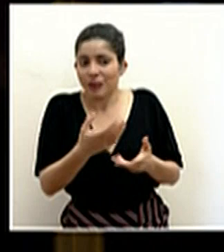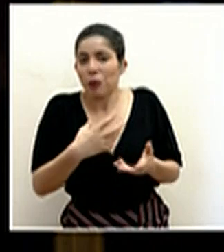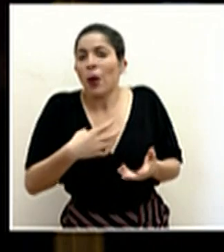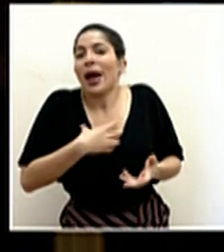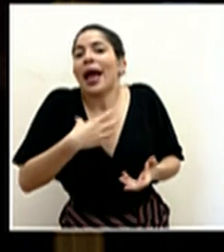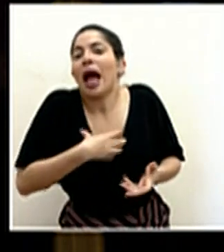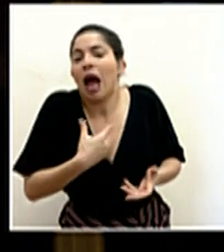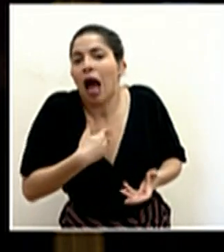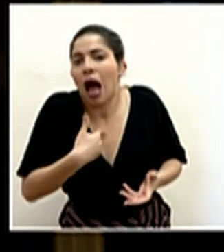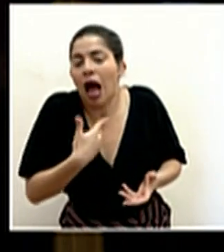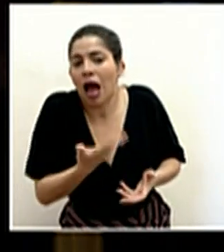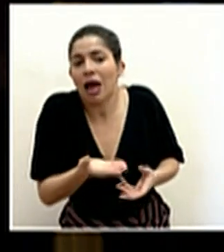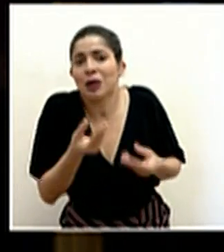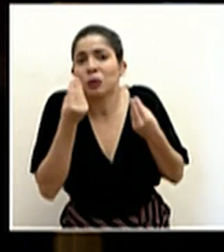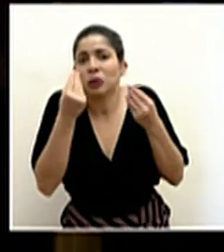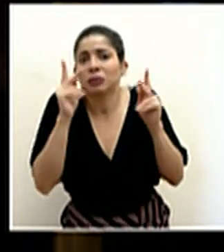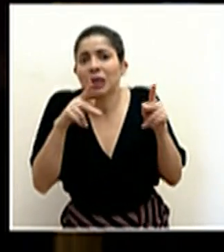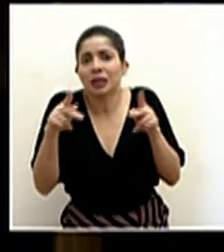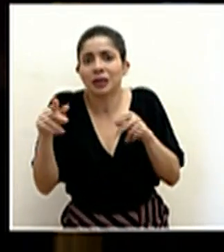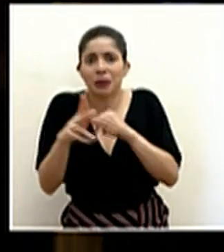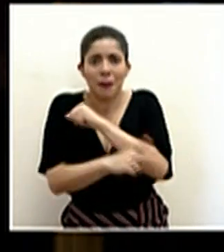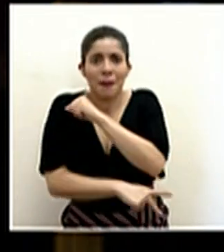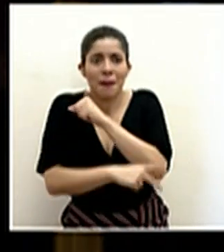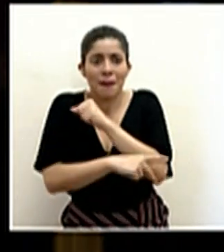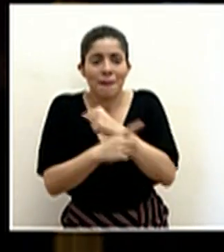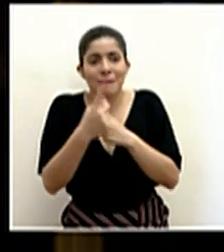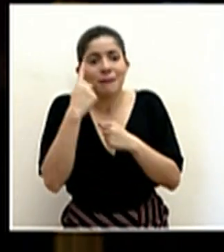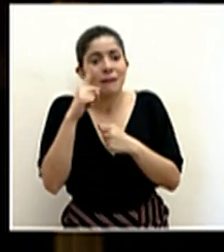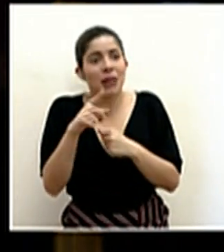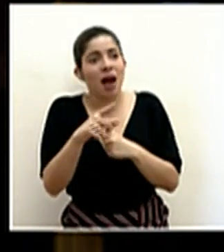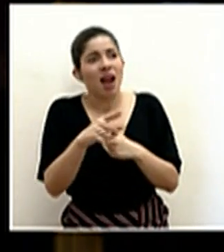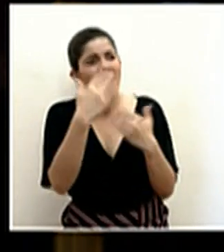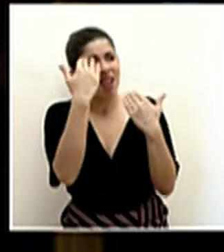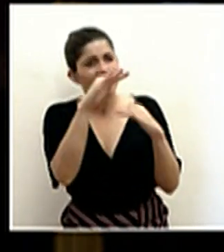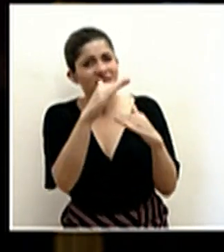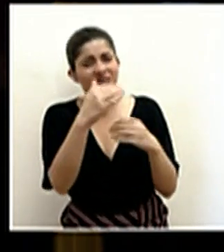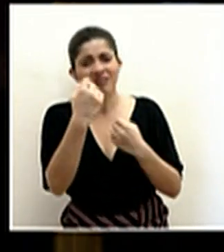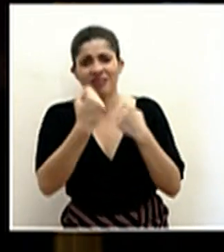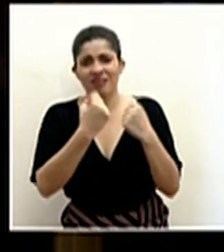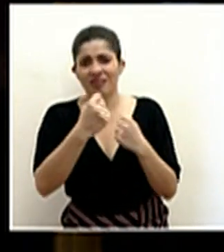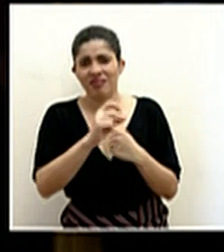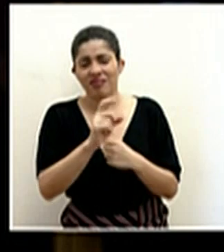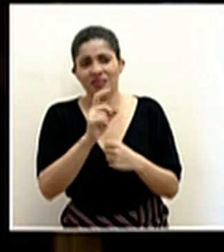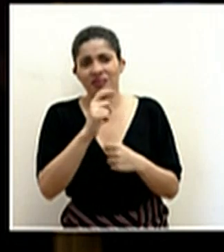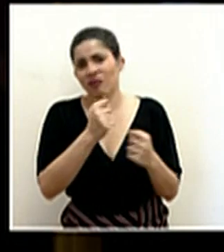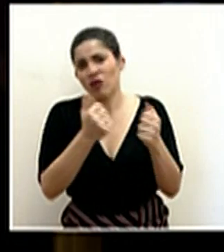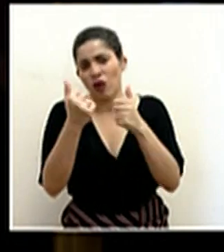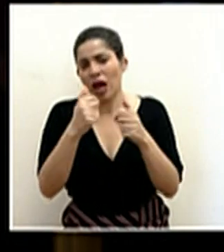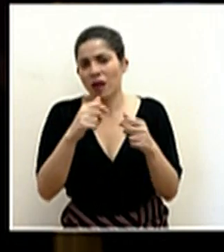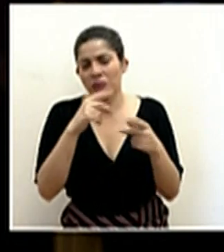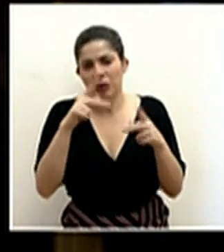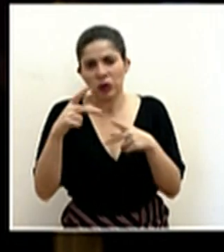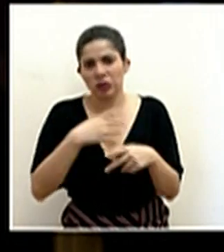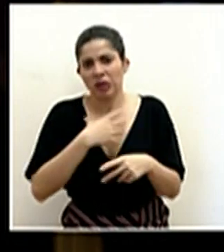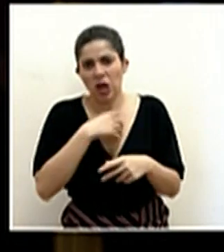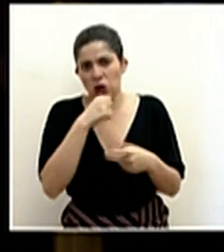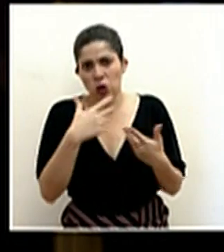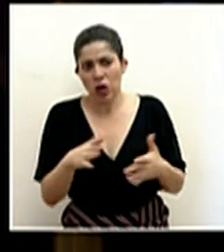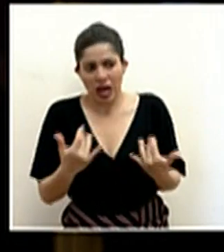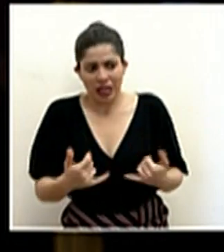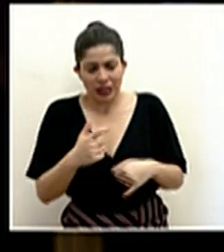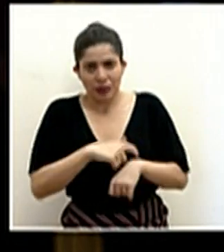queja que tiene muchísima gente en el país frente a mantener esta restricción vehicular a estas